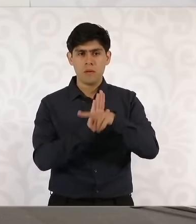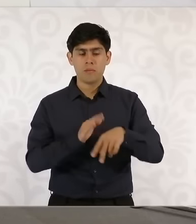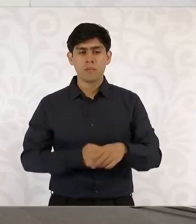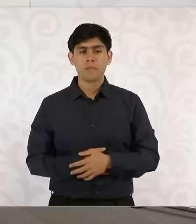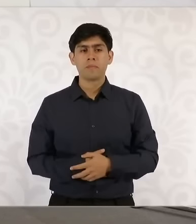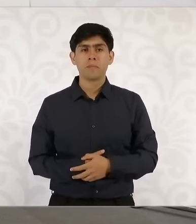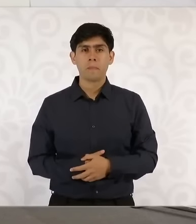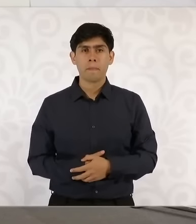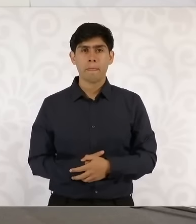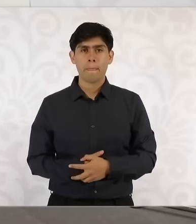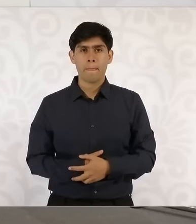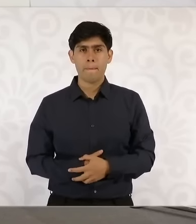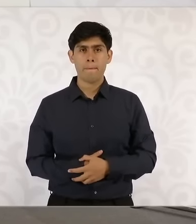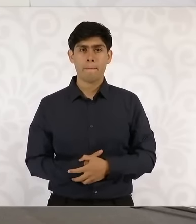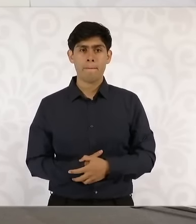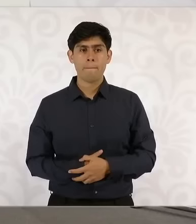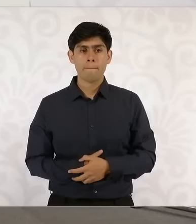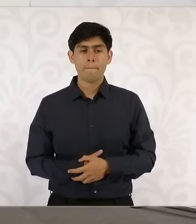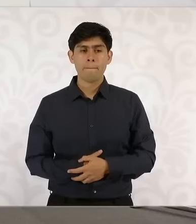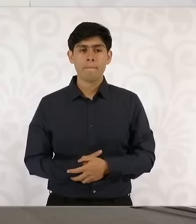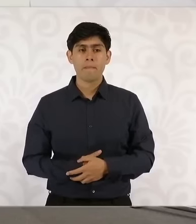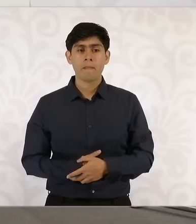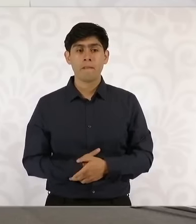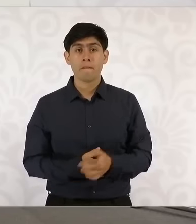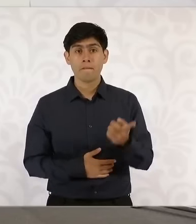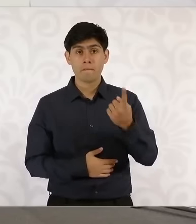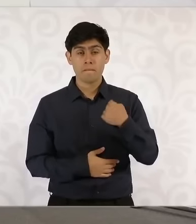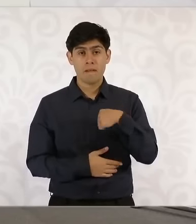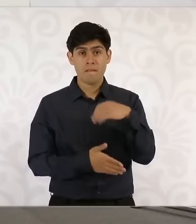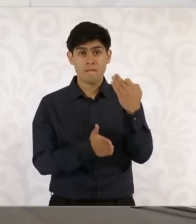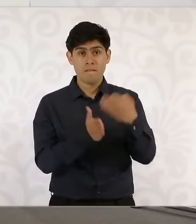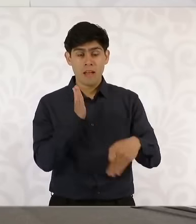Lo que nos falta a la oposición literalmente es ya la violencia.